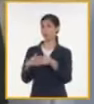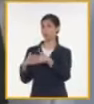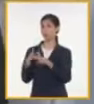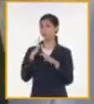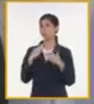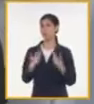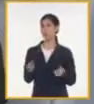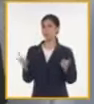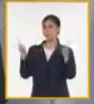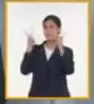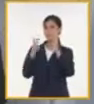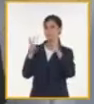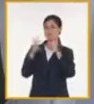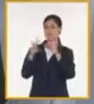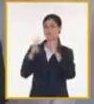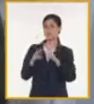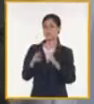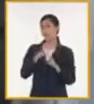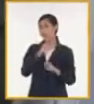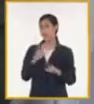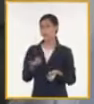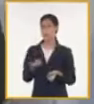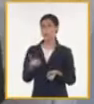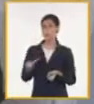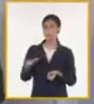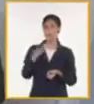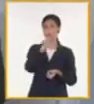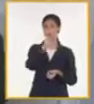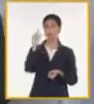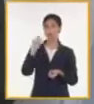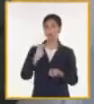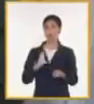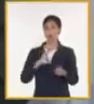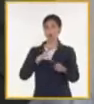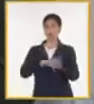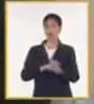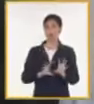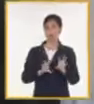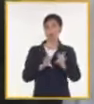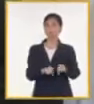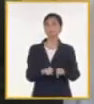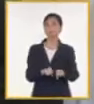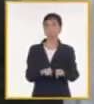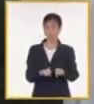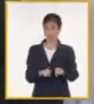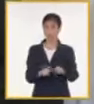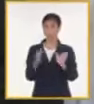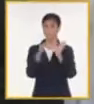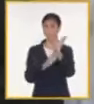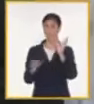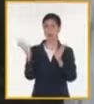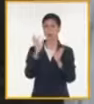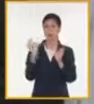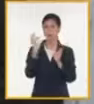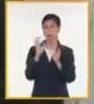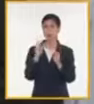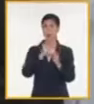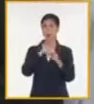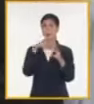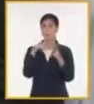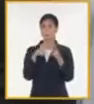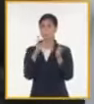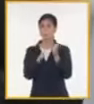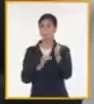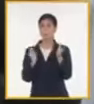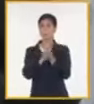hechos de secuestro de aeronaves cubanas se produce uno en octubre del 22 y otro en marzo del 23 sobre ambos casos